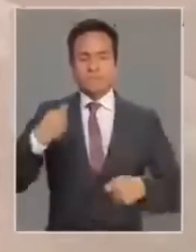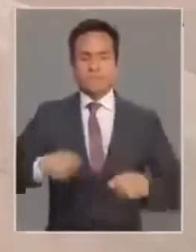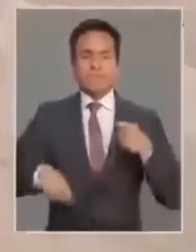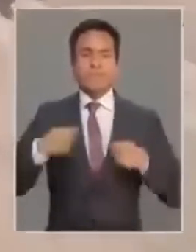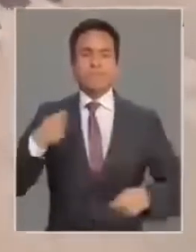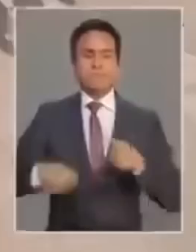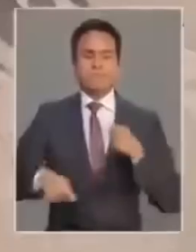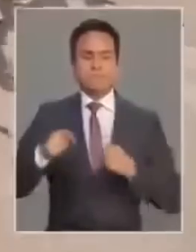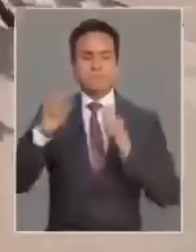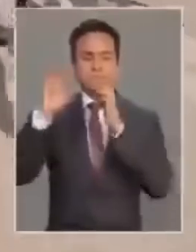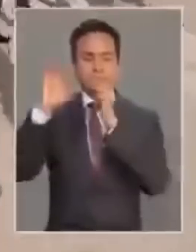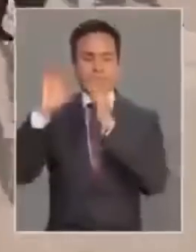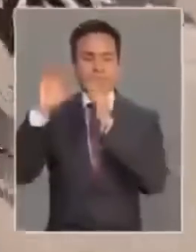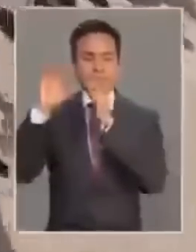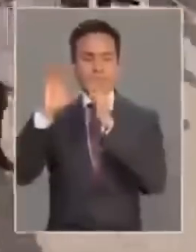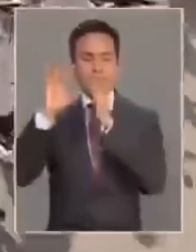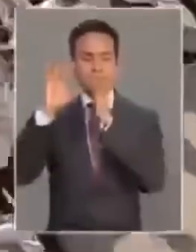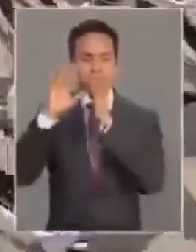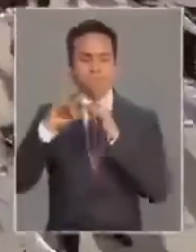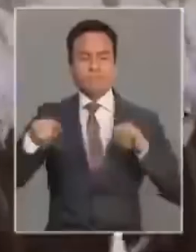Que vienen bien separaditos.